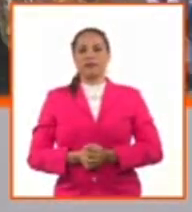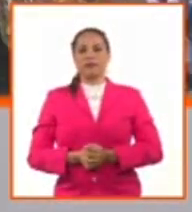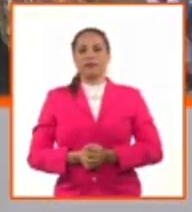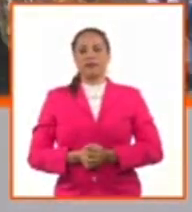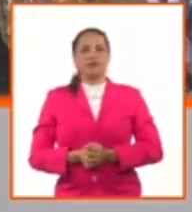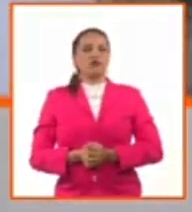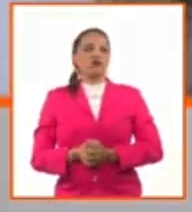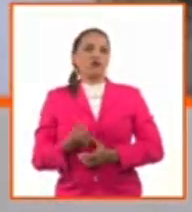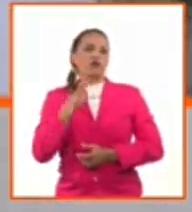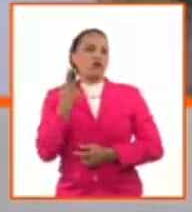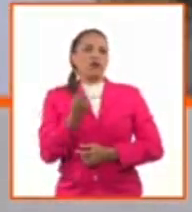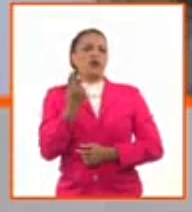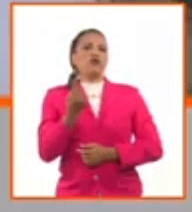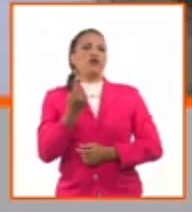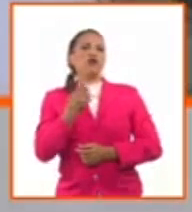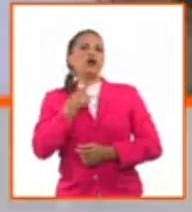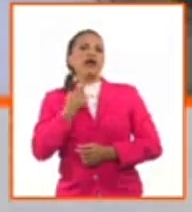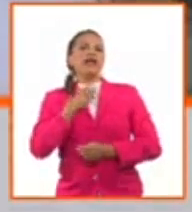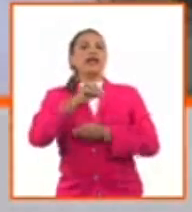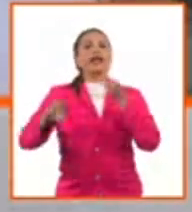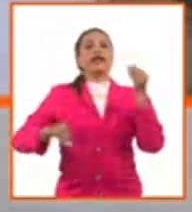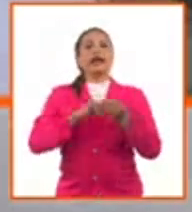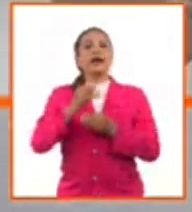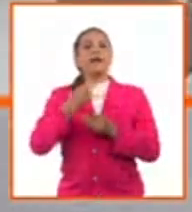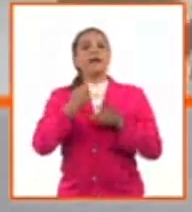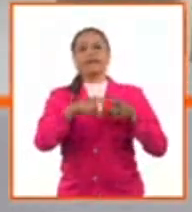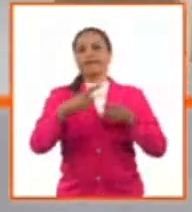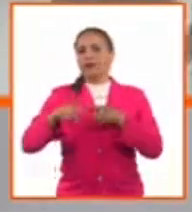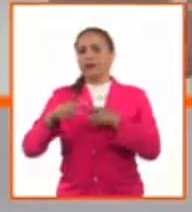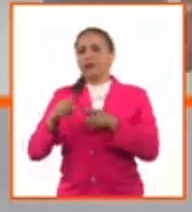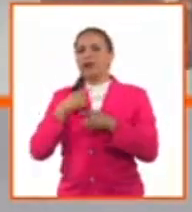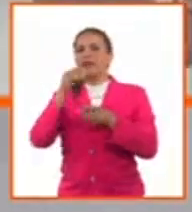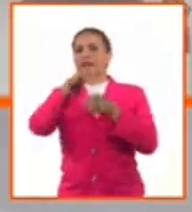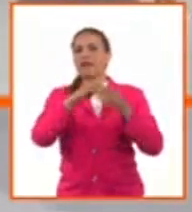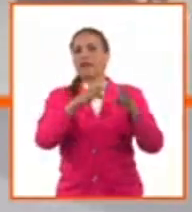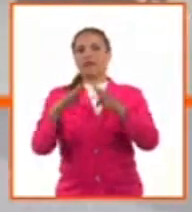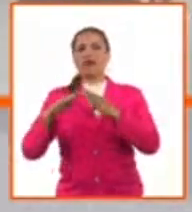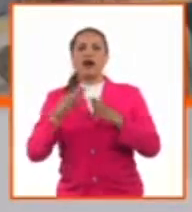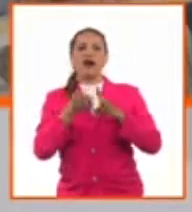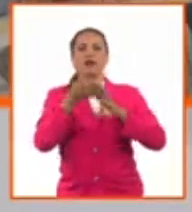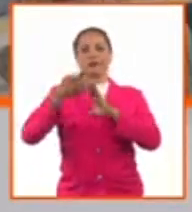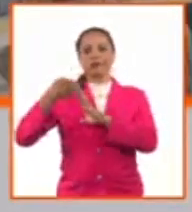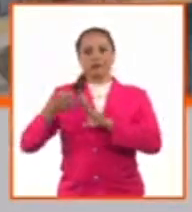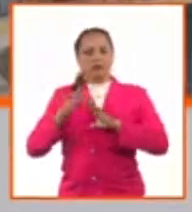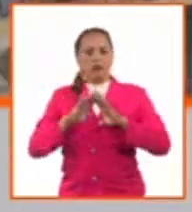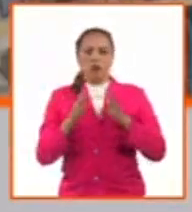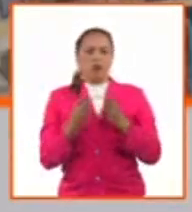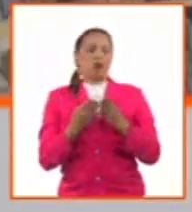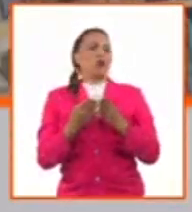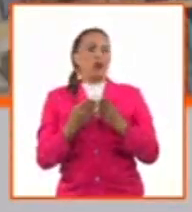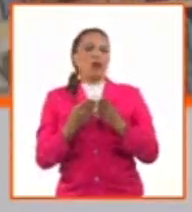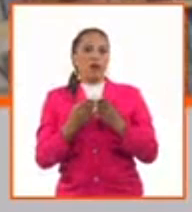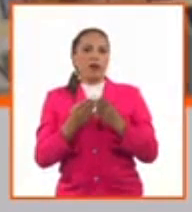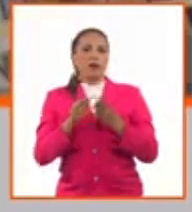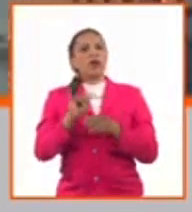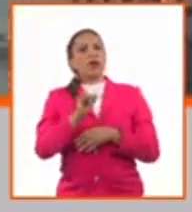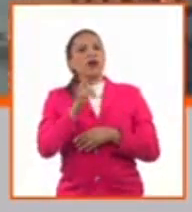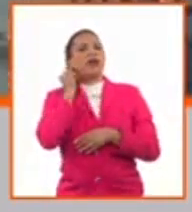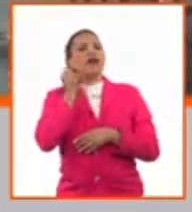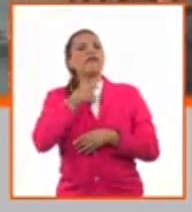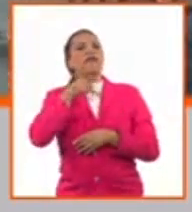vista, podemos decir, material, Carla, ¿no? Es decir, no solo en la transformación material de los barrios, de las comunidades. Ustedes han estado